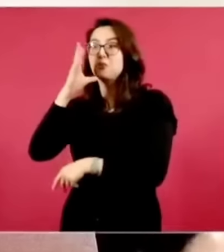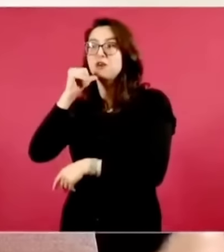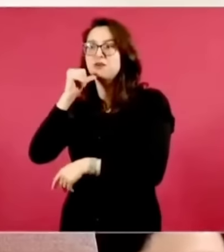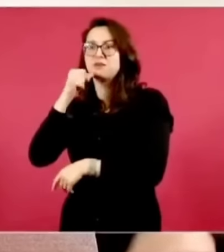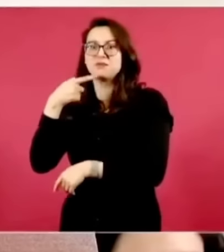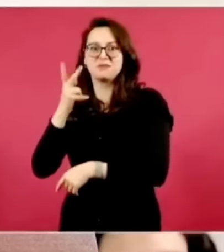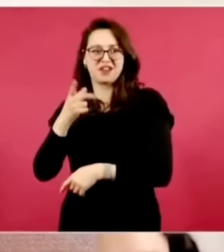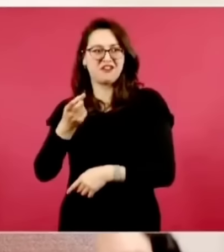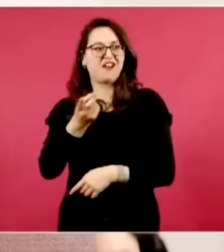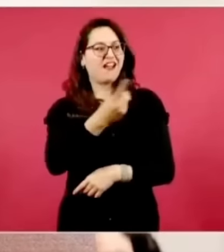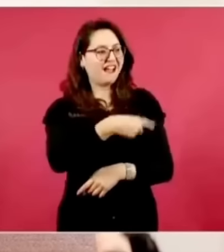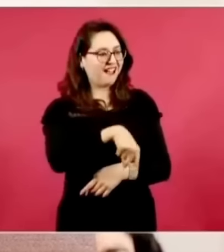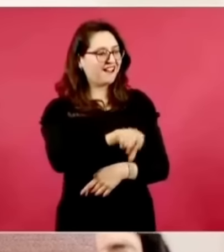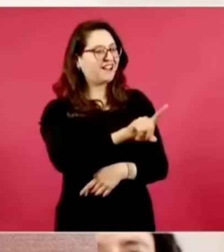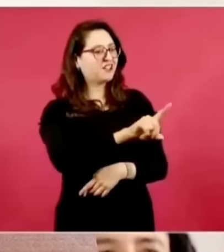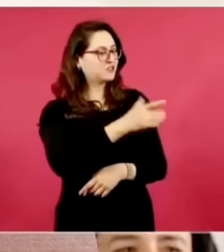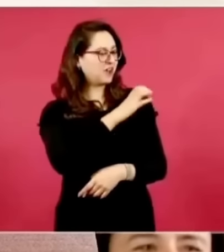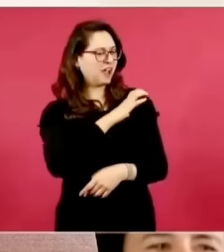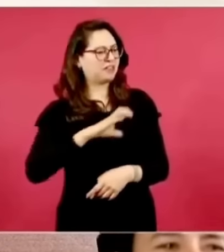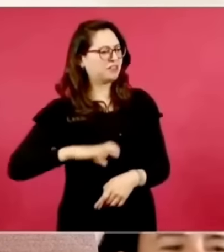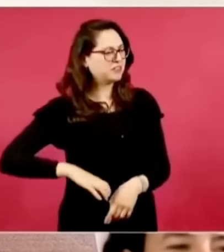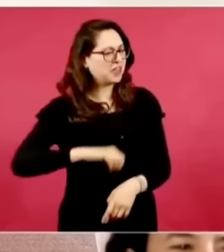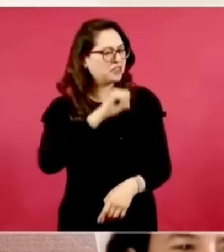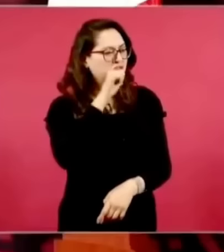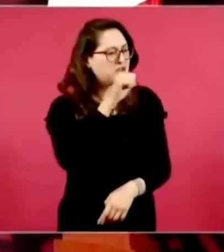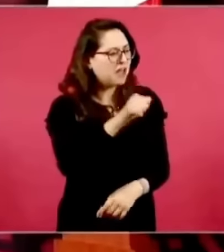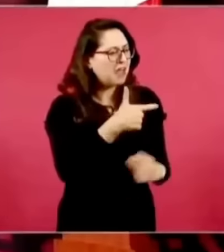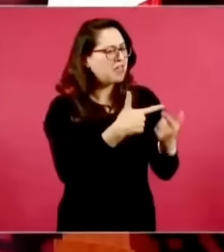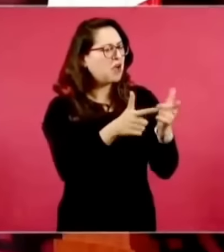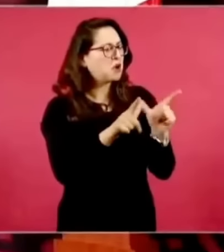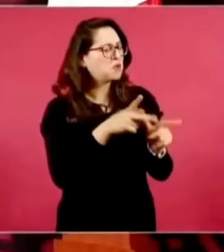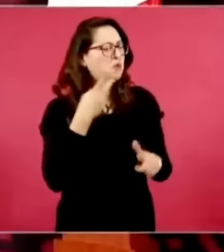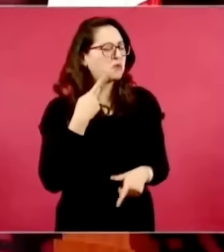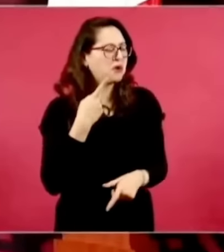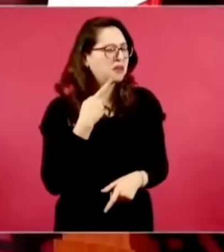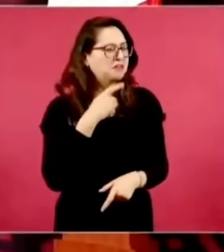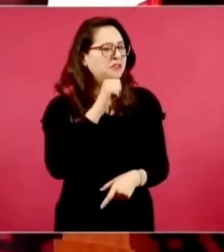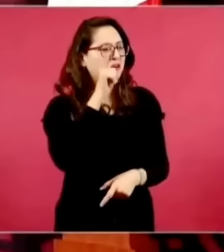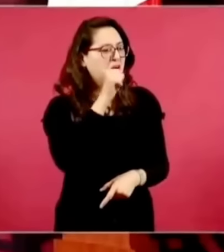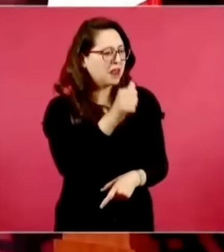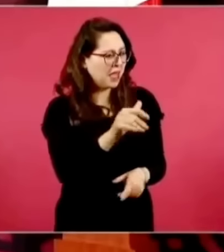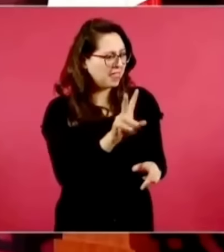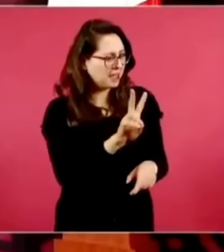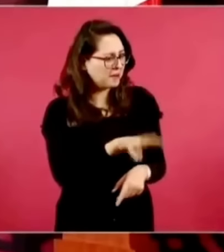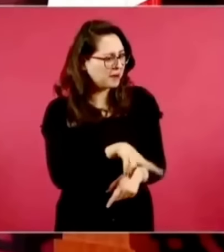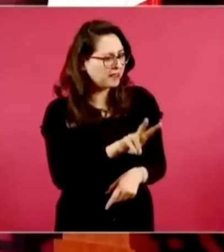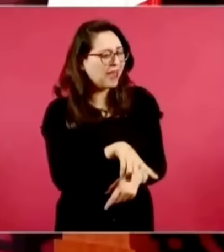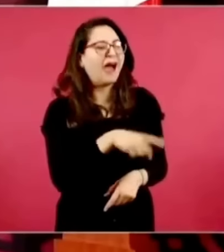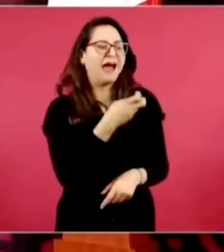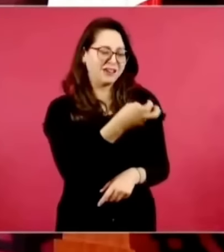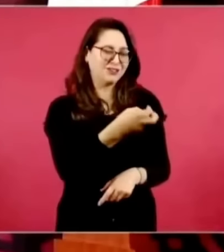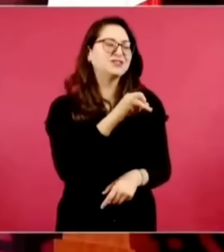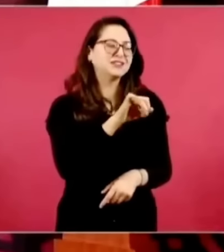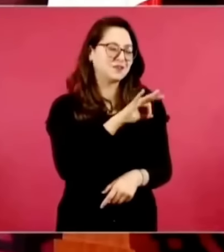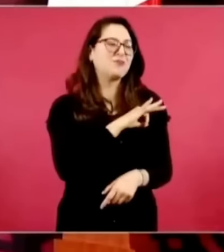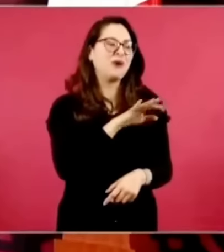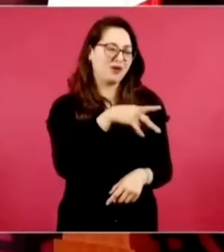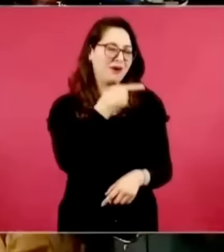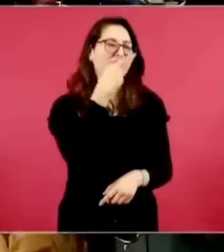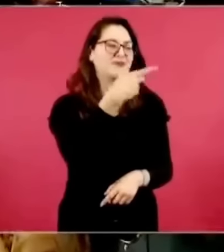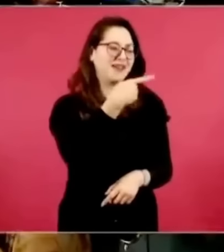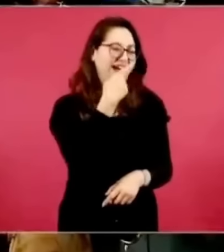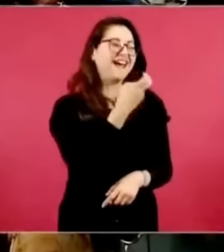este no son candidatos pero no son de partido son de la sociedad civil entonces s